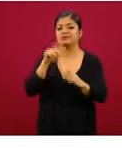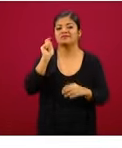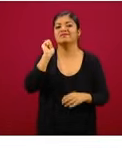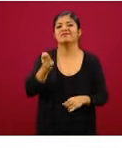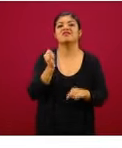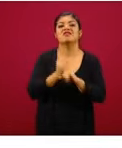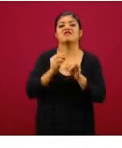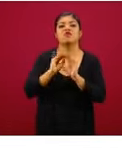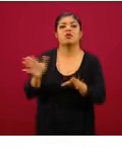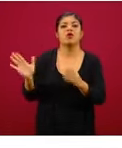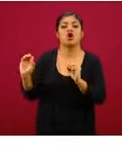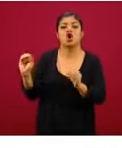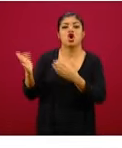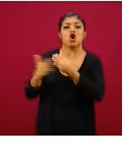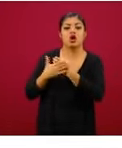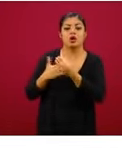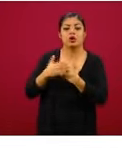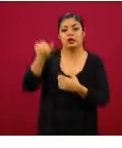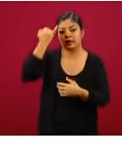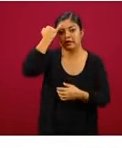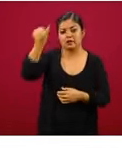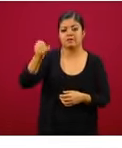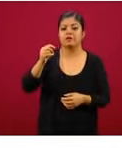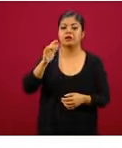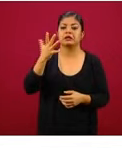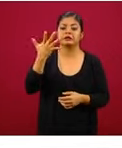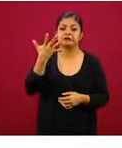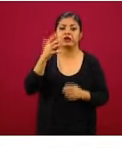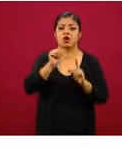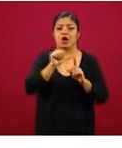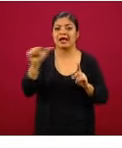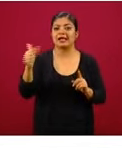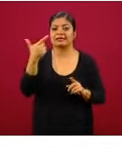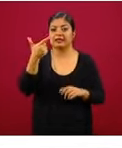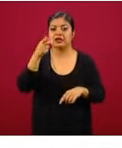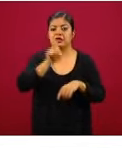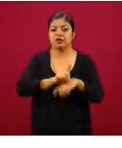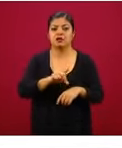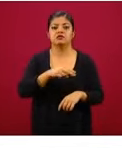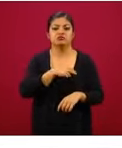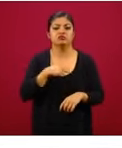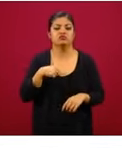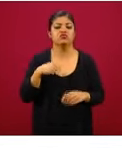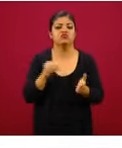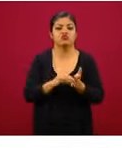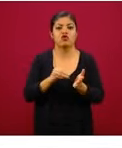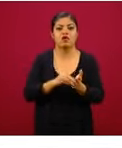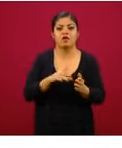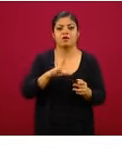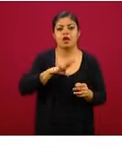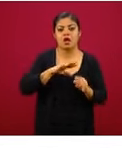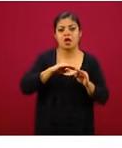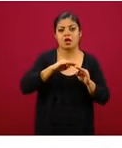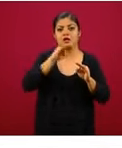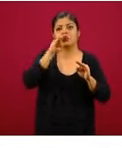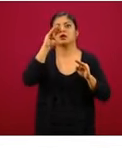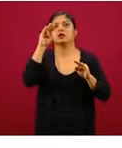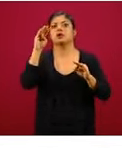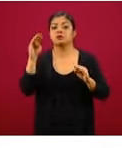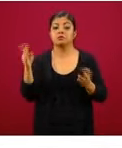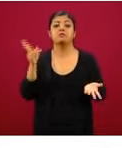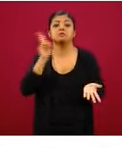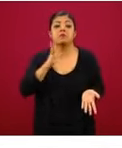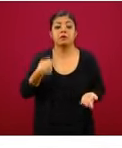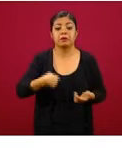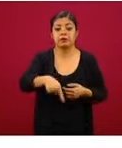de la información. Si quitamos los últimos 5 a 7 días, todavía estamos en una meseta. Vamos a ver cómo se comporta